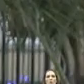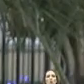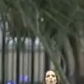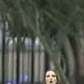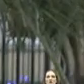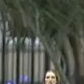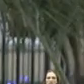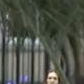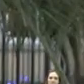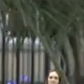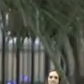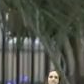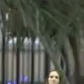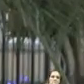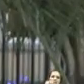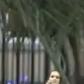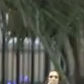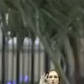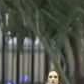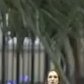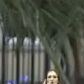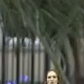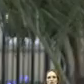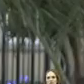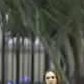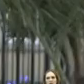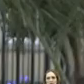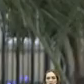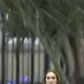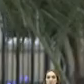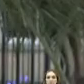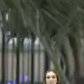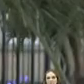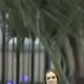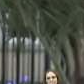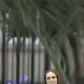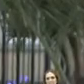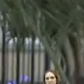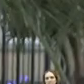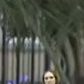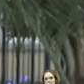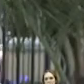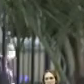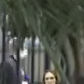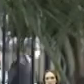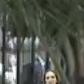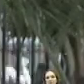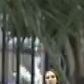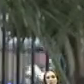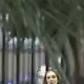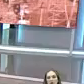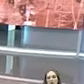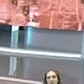para definir el aumento del salario mínimo para 2022. Diego Giraldo, en RTVC Noticias, conectados 24/7.